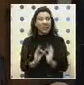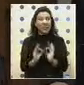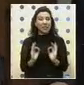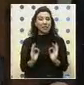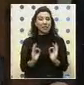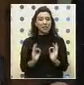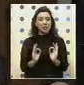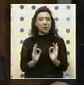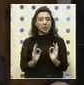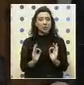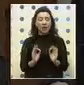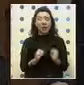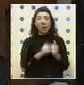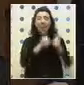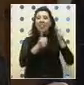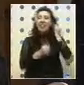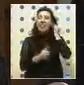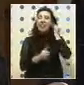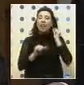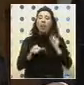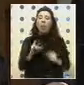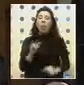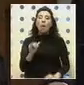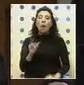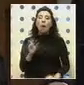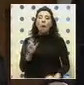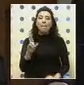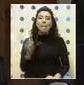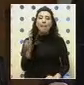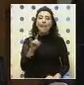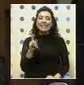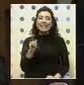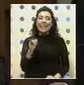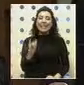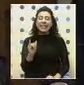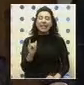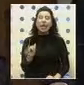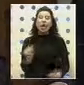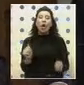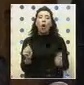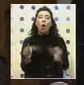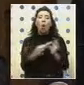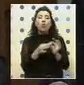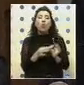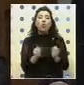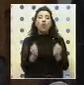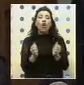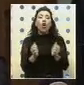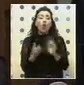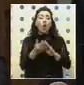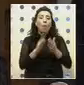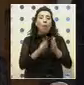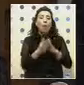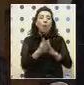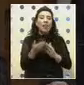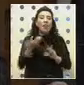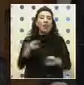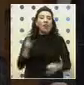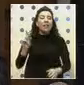en dirigentes como la señora Julia Resetti, de la Unión Comunal de Adultos Mayores Sector Norte de San Ramón,